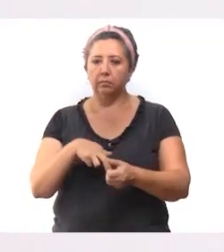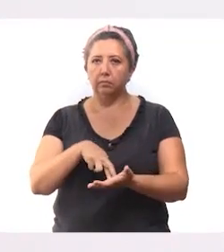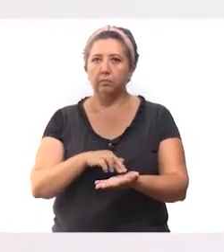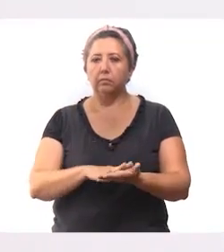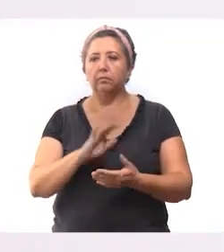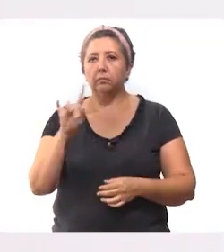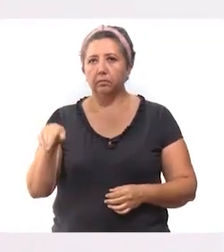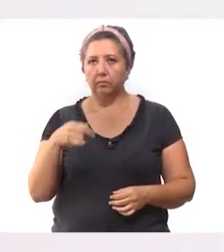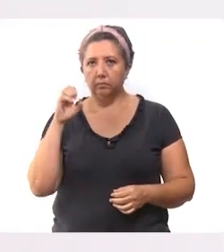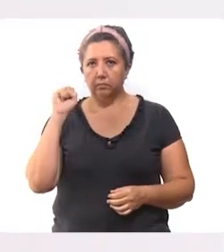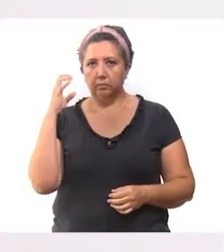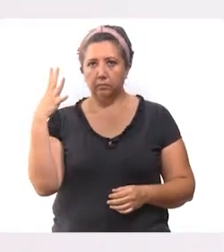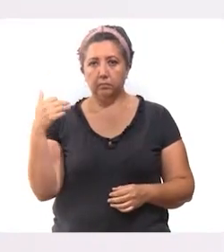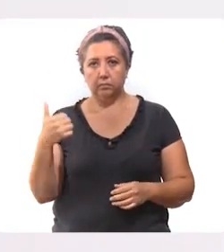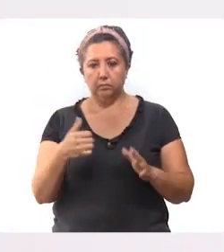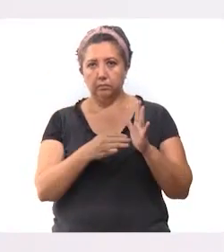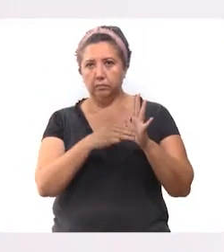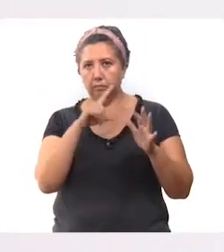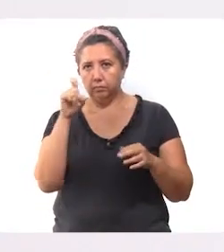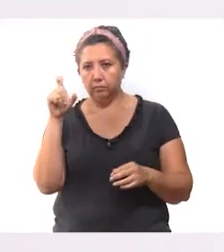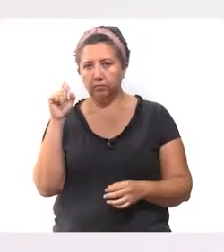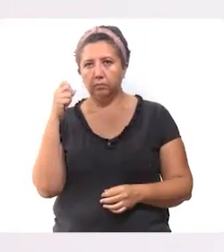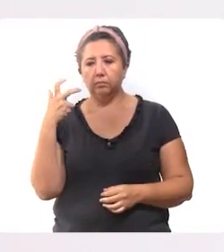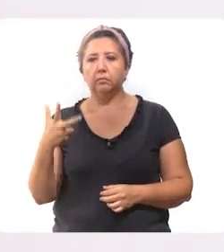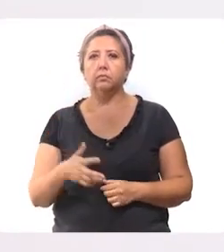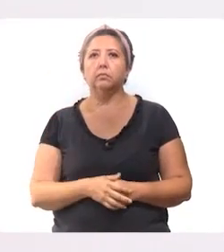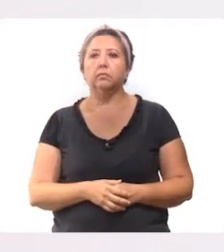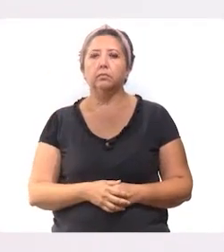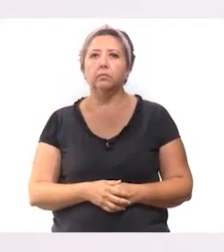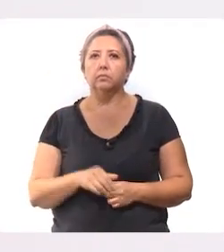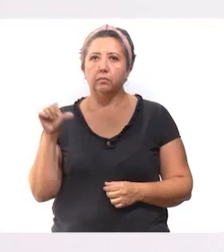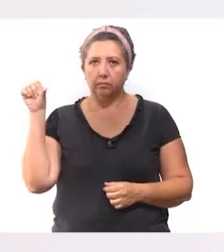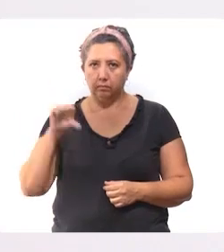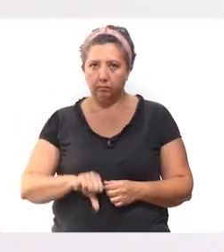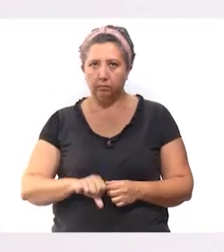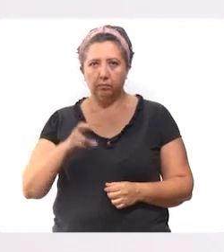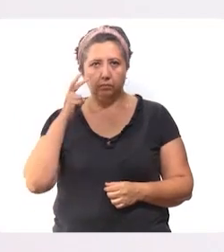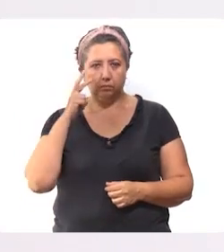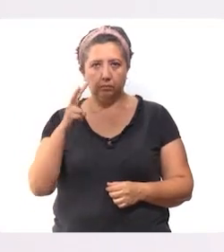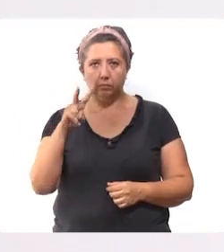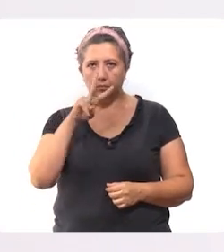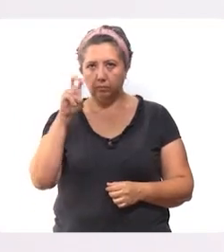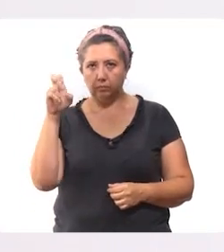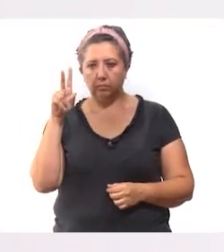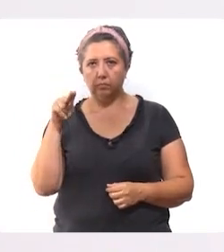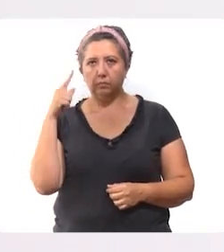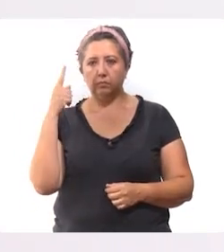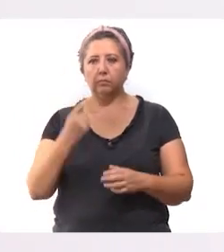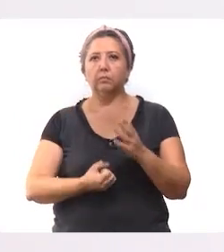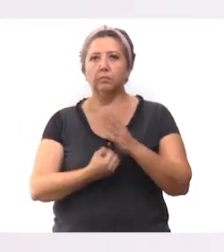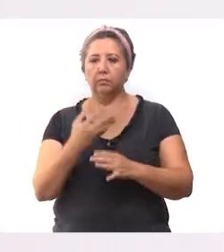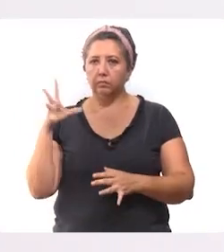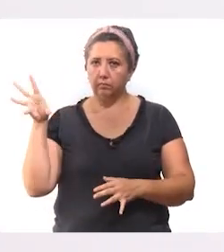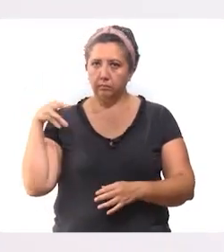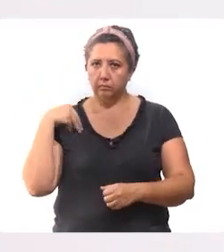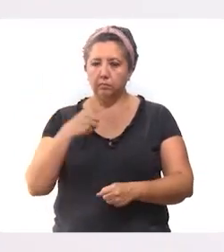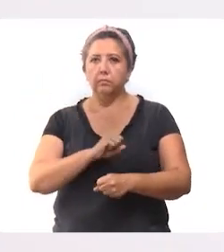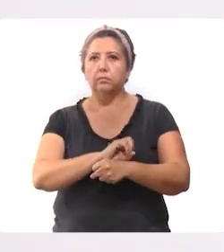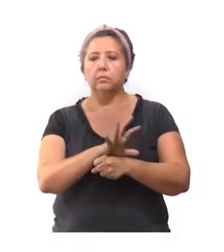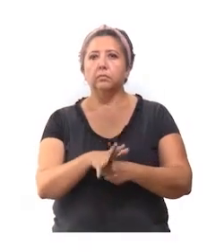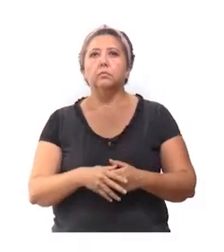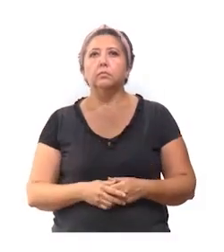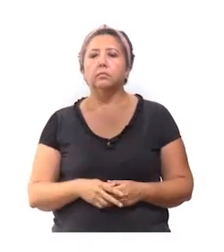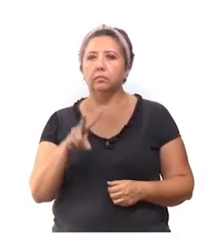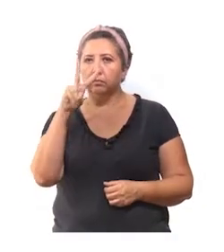contagios registrados, que son 66.128. Hoy se detectaron 281 nuevos contagios de